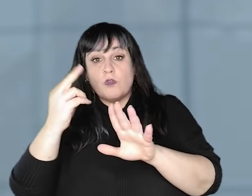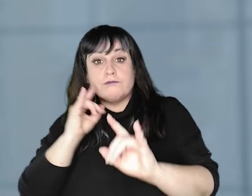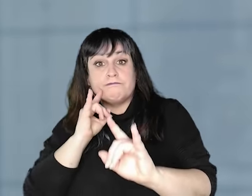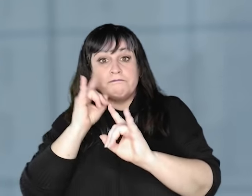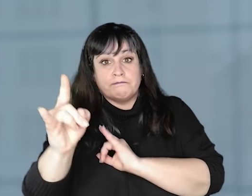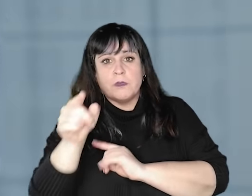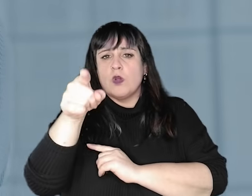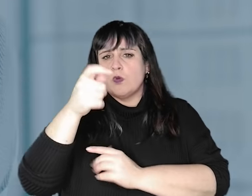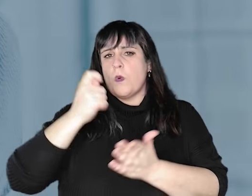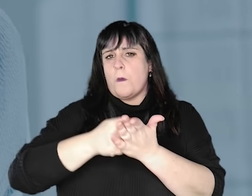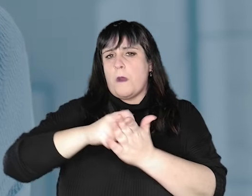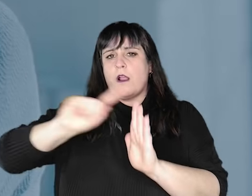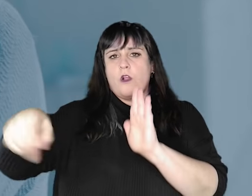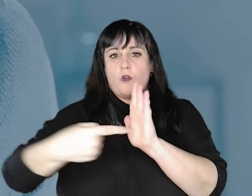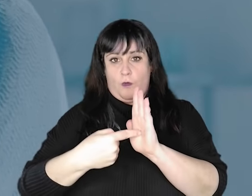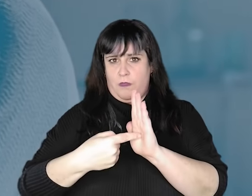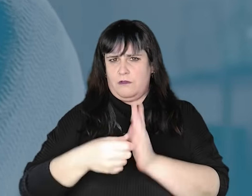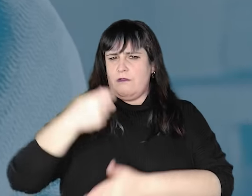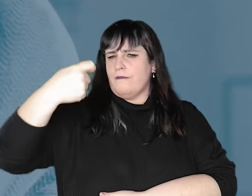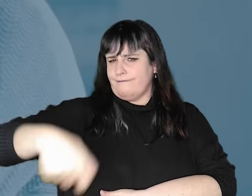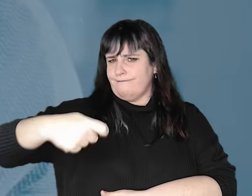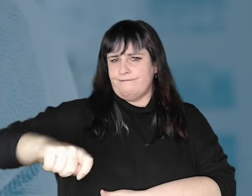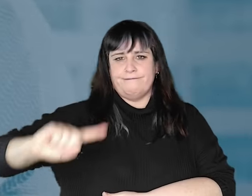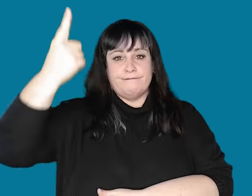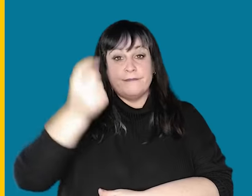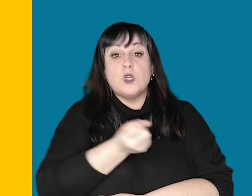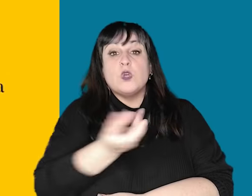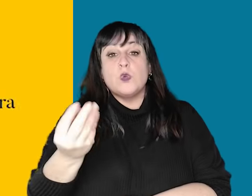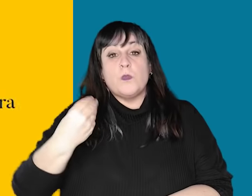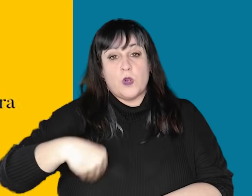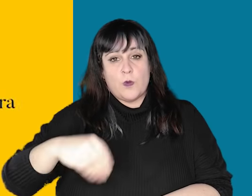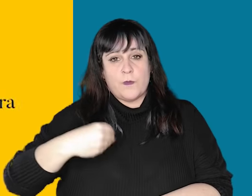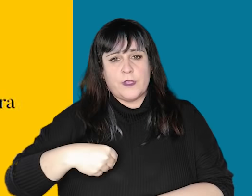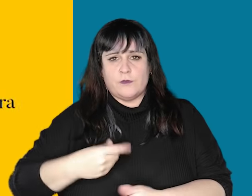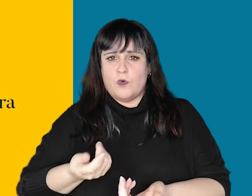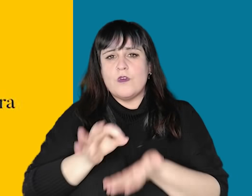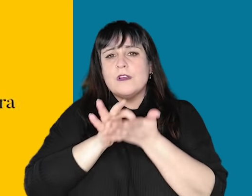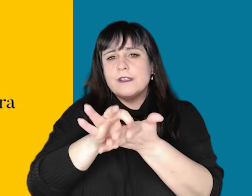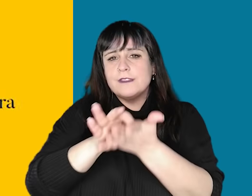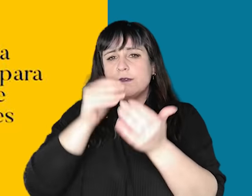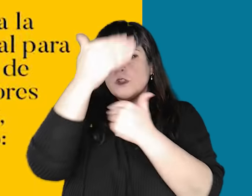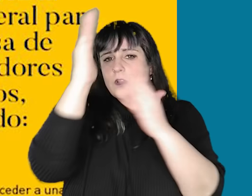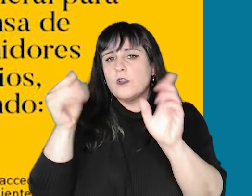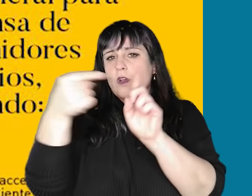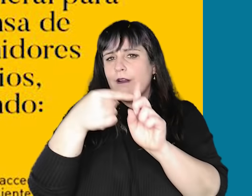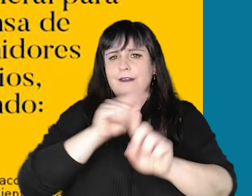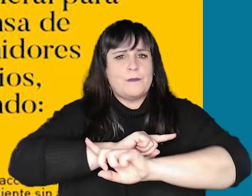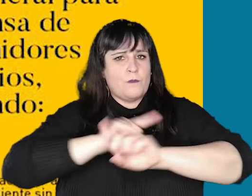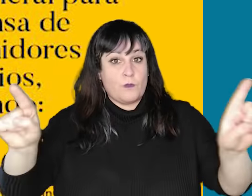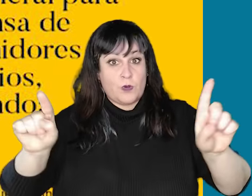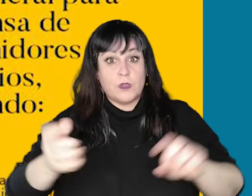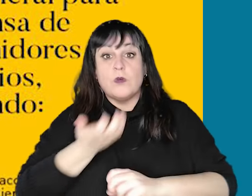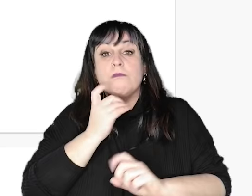902 tú pagas el coste íntegro de la llamada son los más caros estos números ya no se pueden utilizar para ningún servicio de